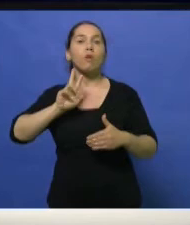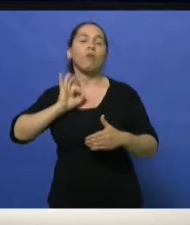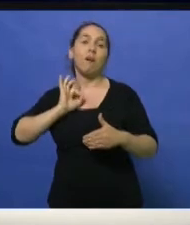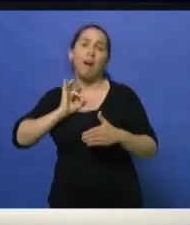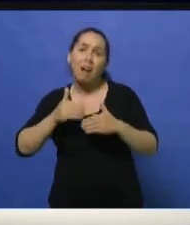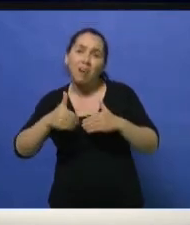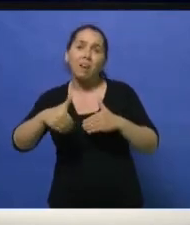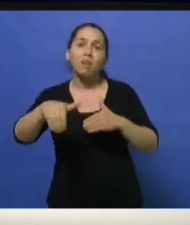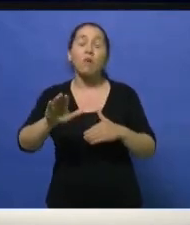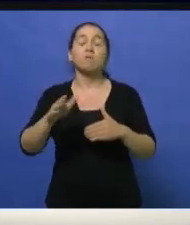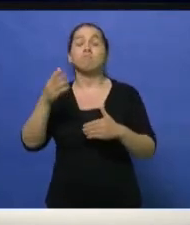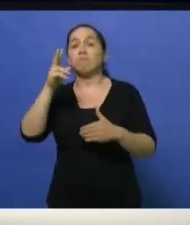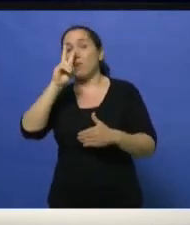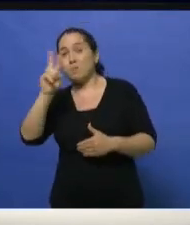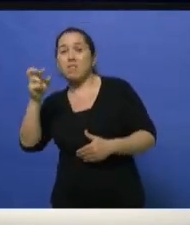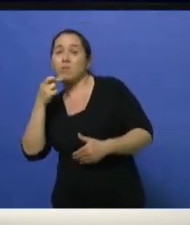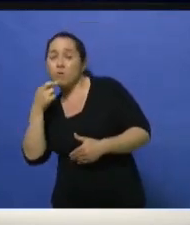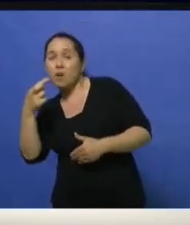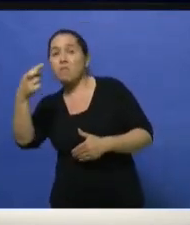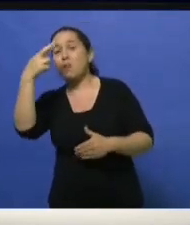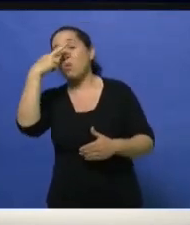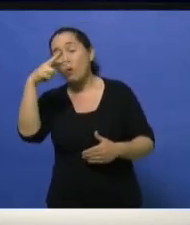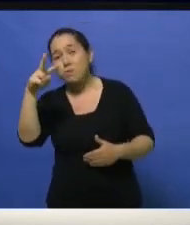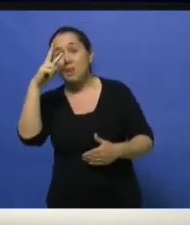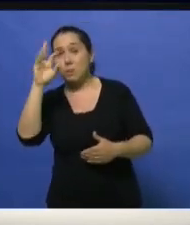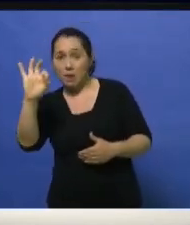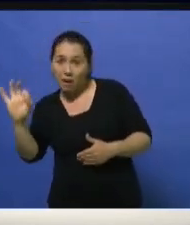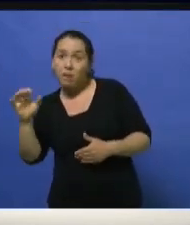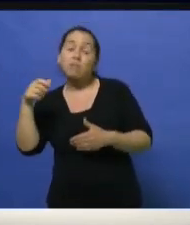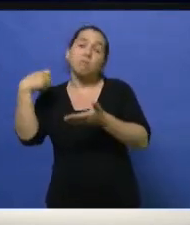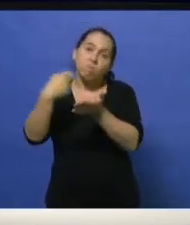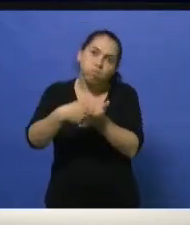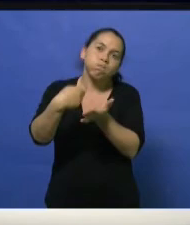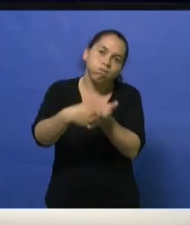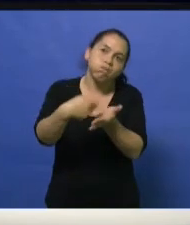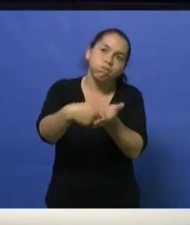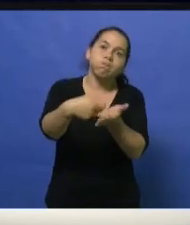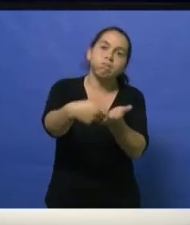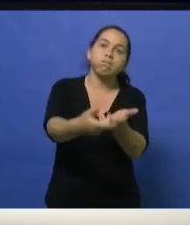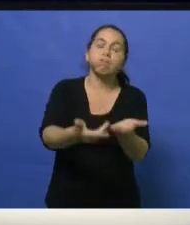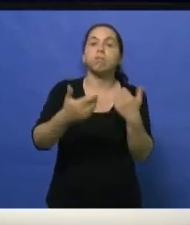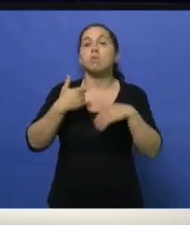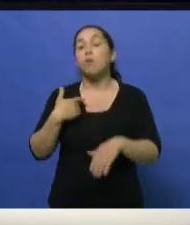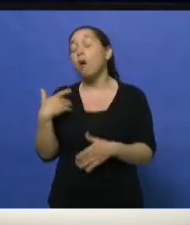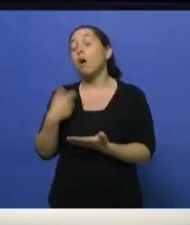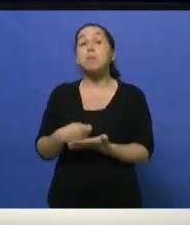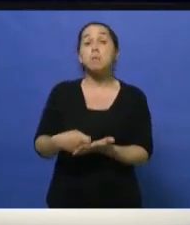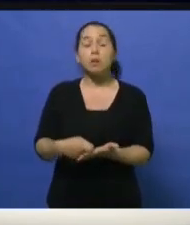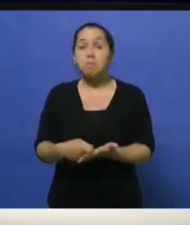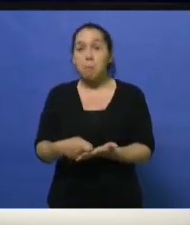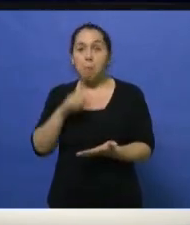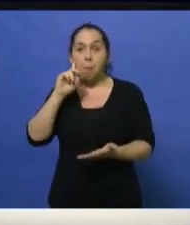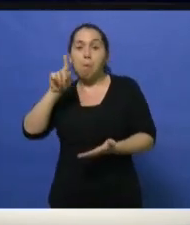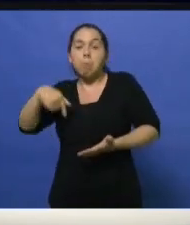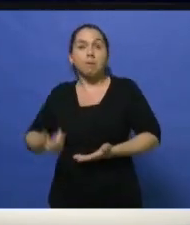todo el 2019 y todo el 2020 con una cuota que no la esperaba nadie, pero el domingo,